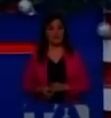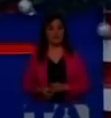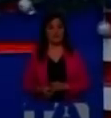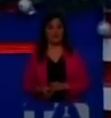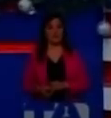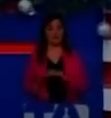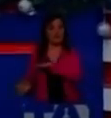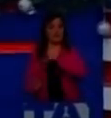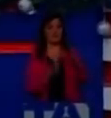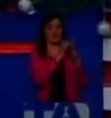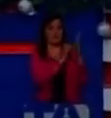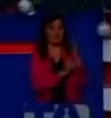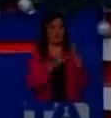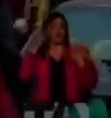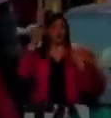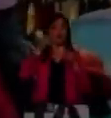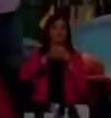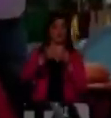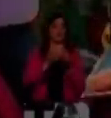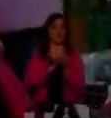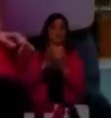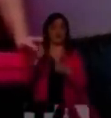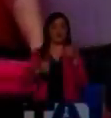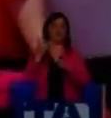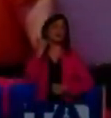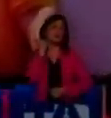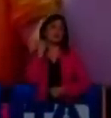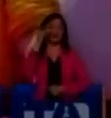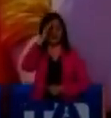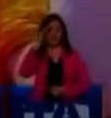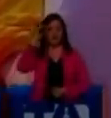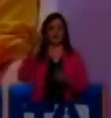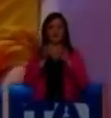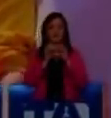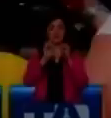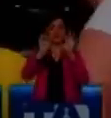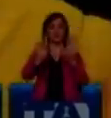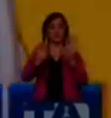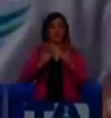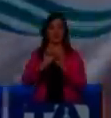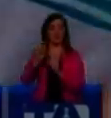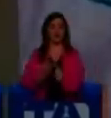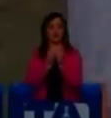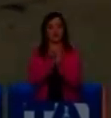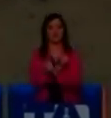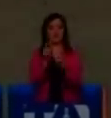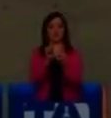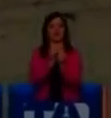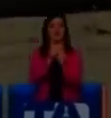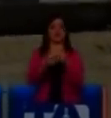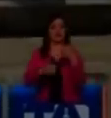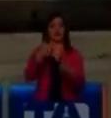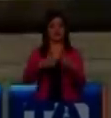Intensa agenda política cumplió también el fin de semana la candidata presidencial social cristiana Cintia Viteri. Acompañada de varios candidatos